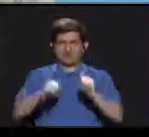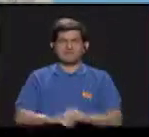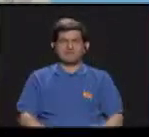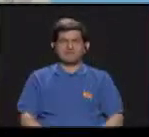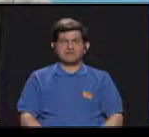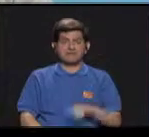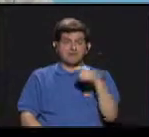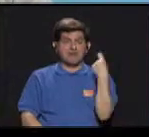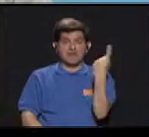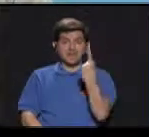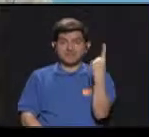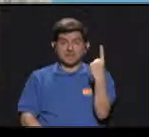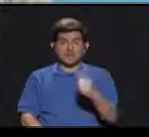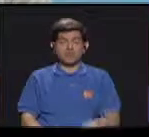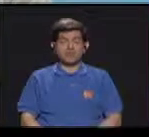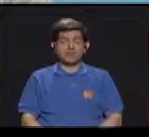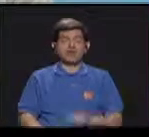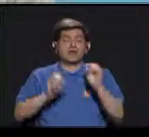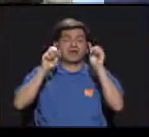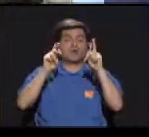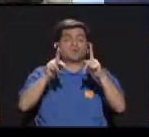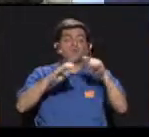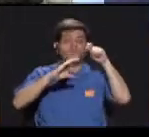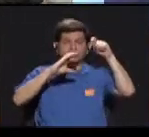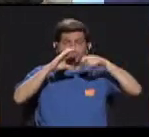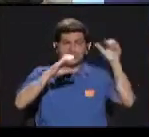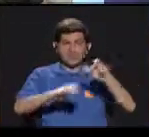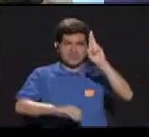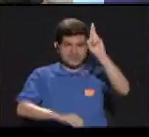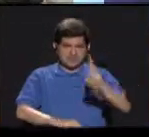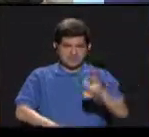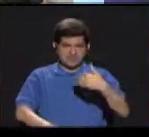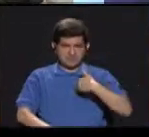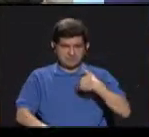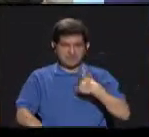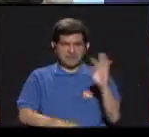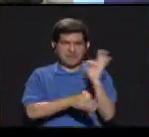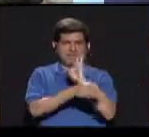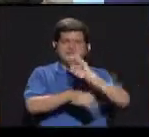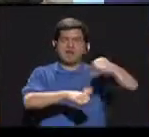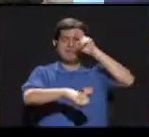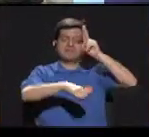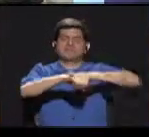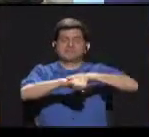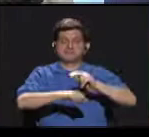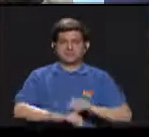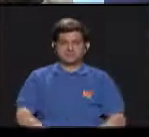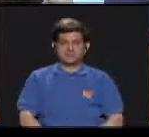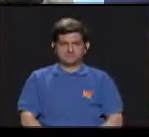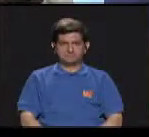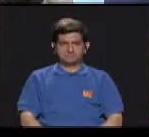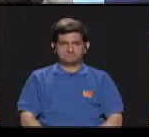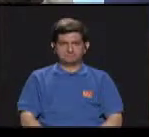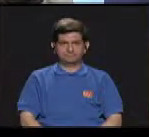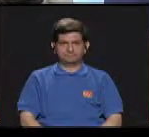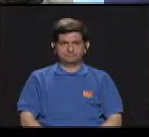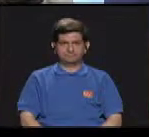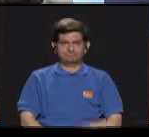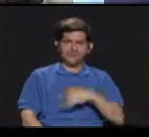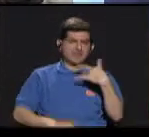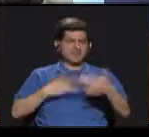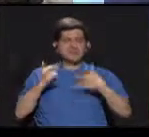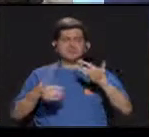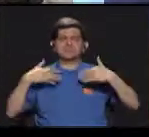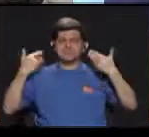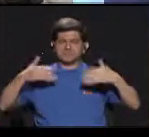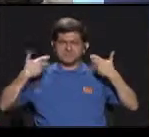de Cinemateca, que es la única ventana del cine costarricense en la televisión nacional. De manera que